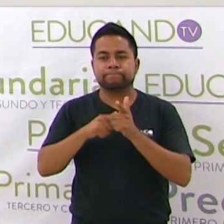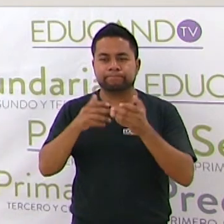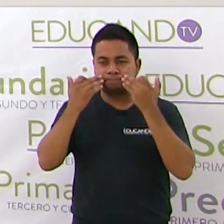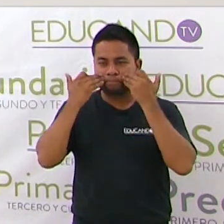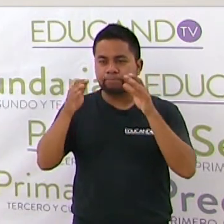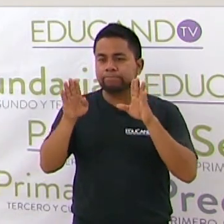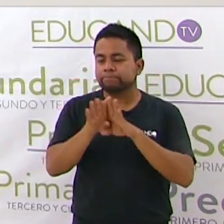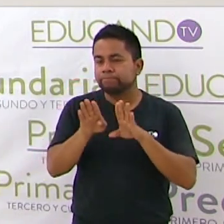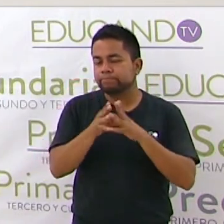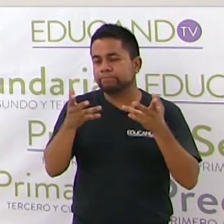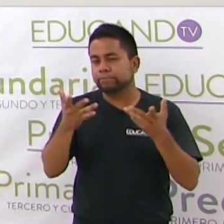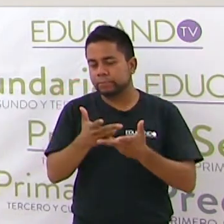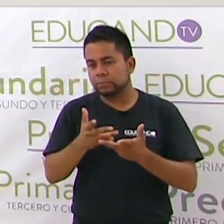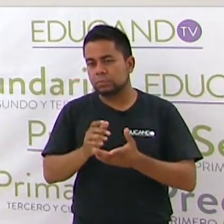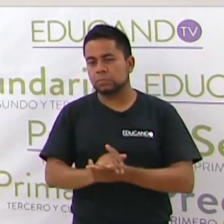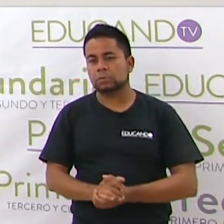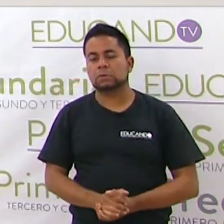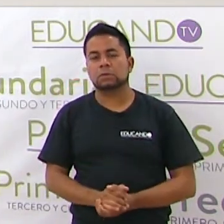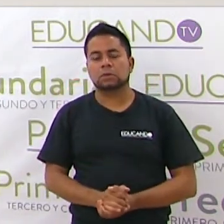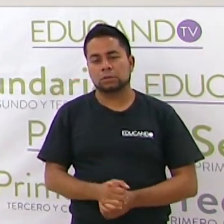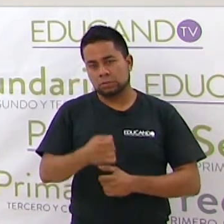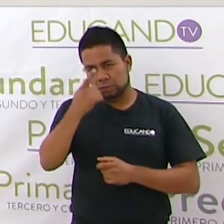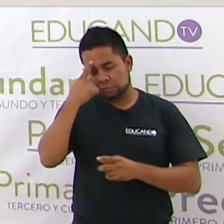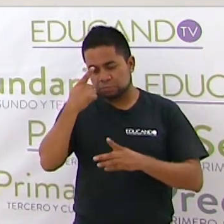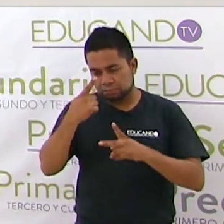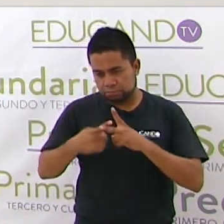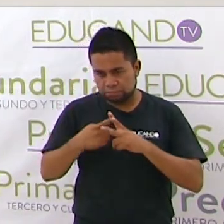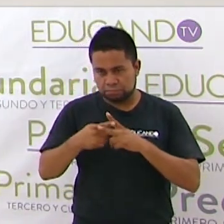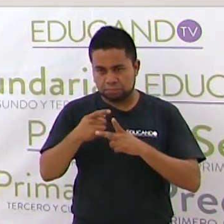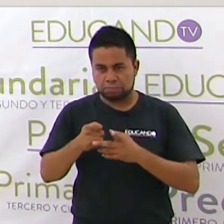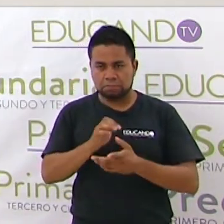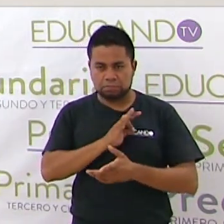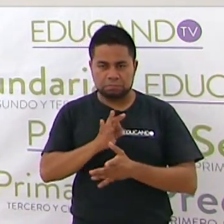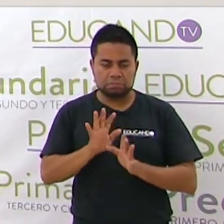cómo vamos a hacer ahora el siguiente proceso. Listo.